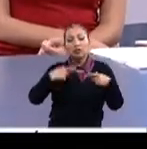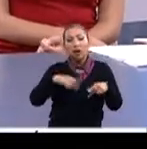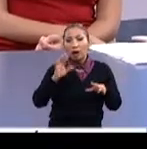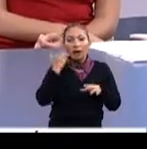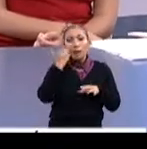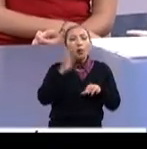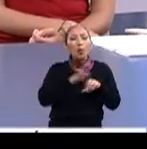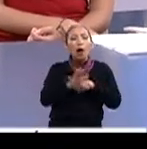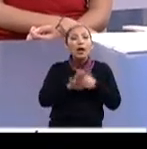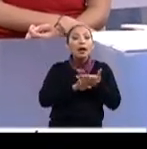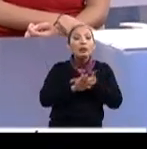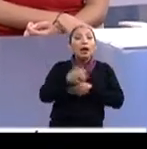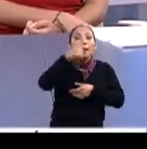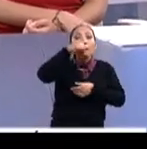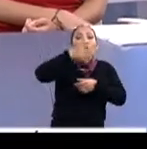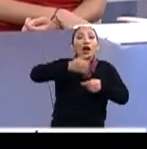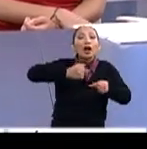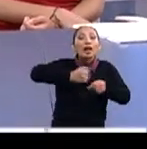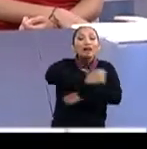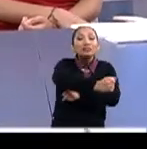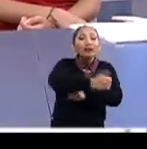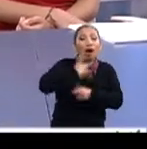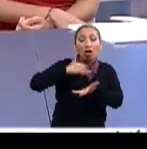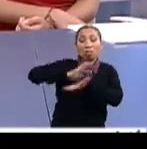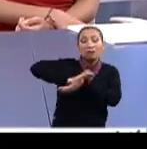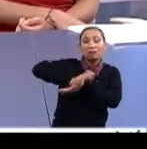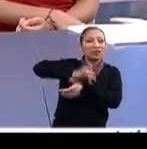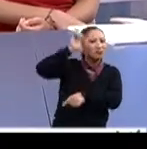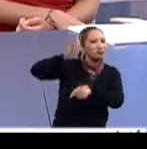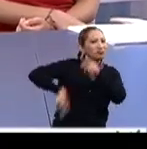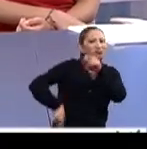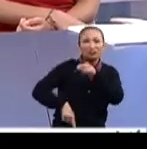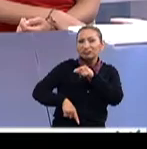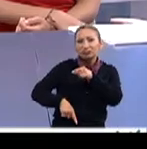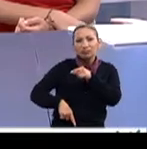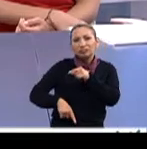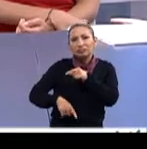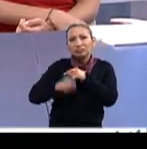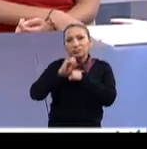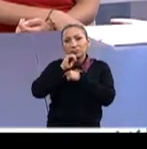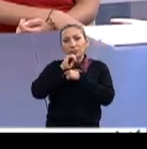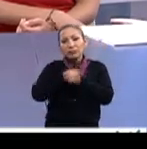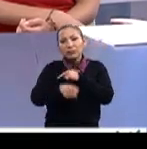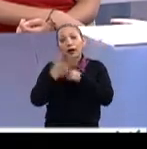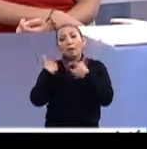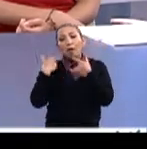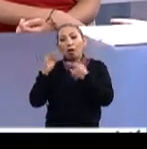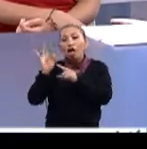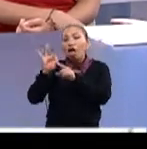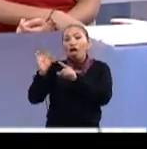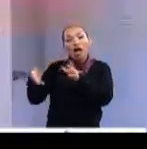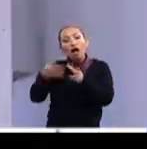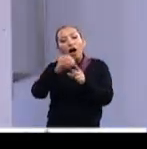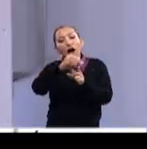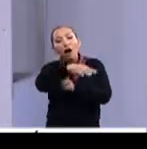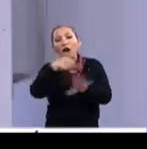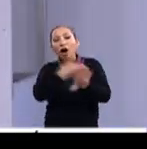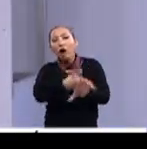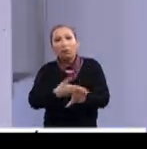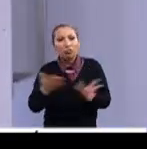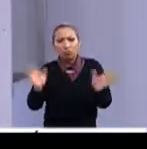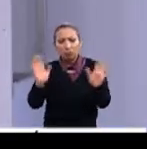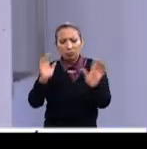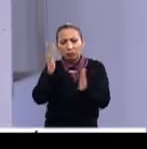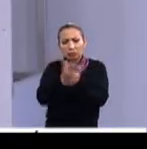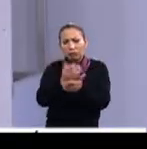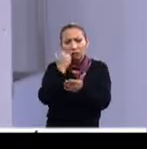evitar básicamente es la cuestión de la violencia, la cuestión de la discriminación, la cuestión de incitar a otros a que afecten a otros.